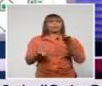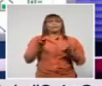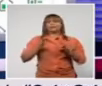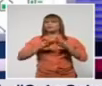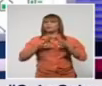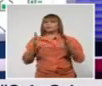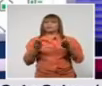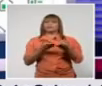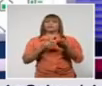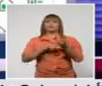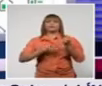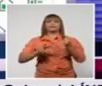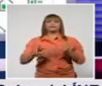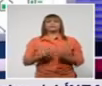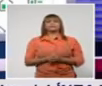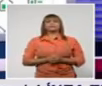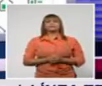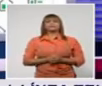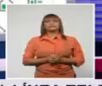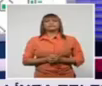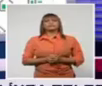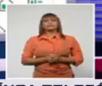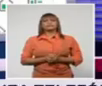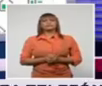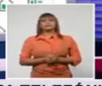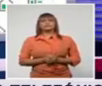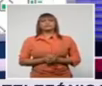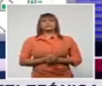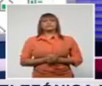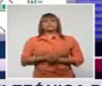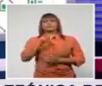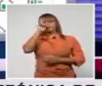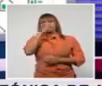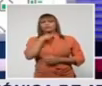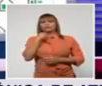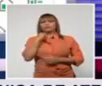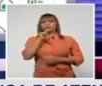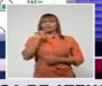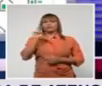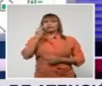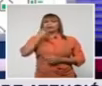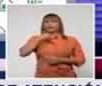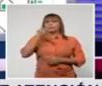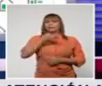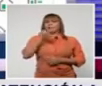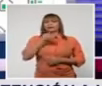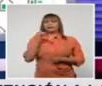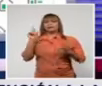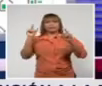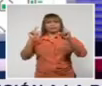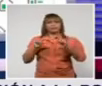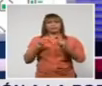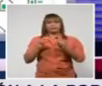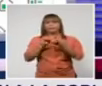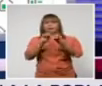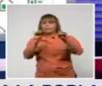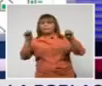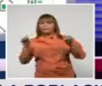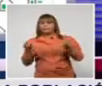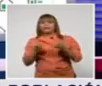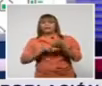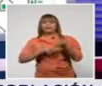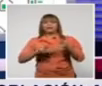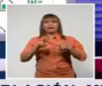enfermedad. Decía el doctor Durán, hacía hincapié respecto a la disminución de la dispersión en territorio habanero, también